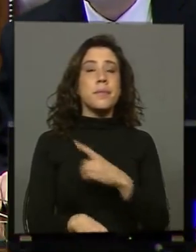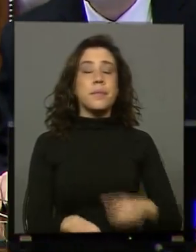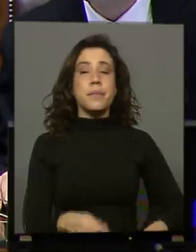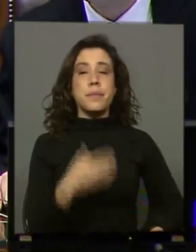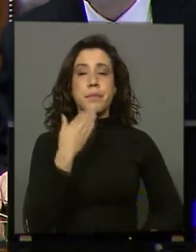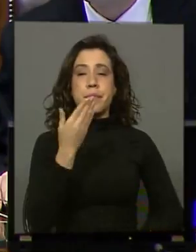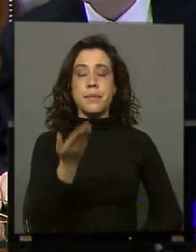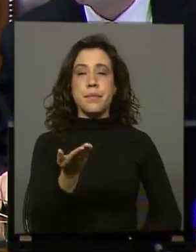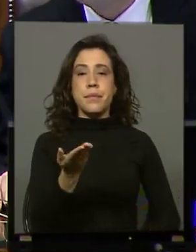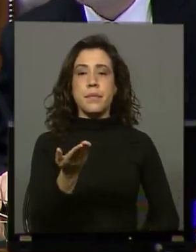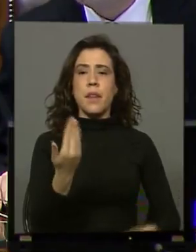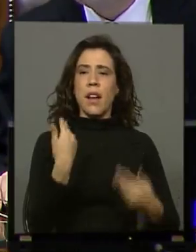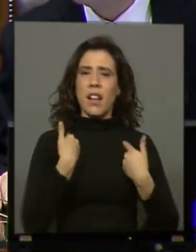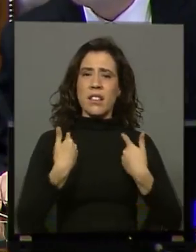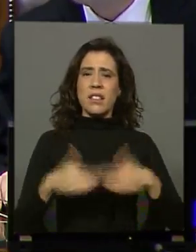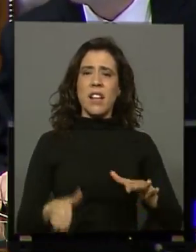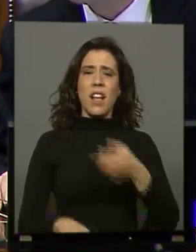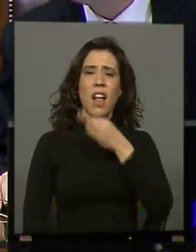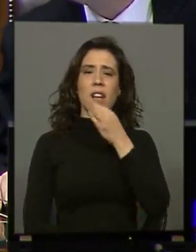presidente ya hablé